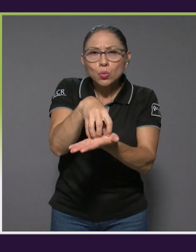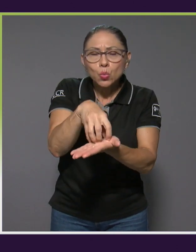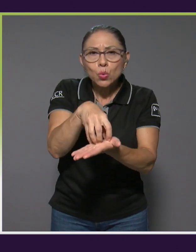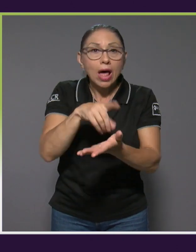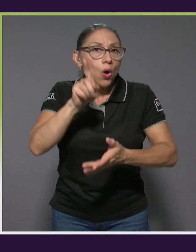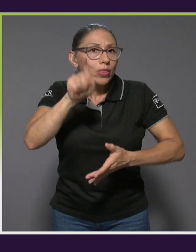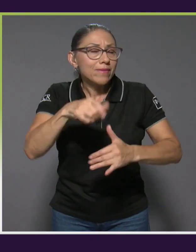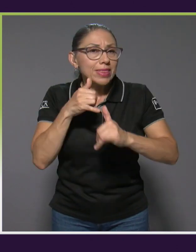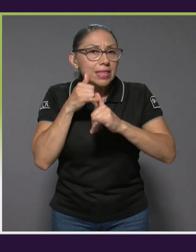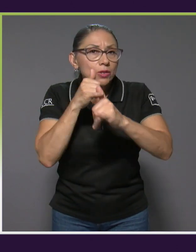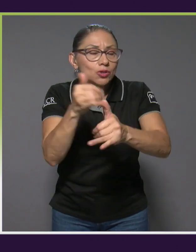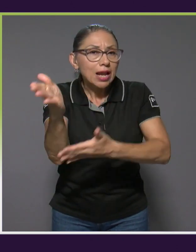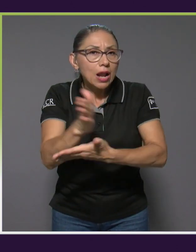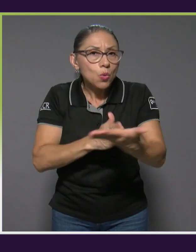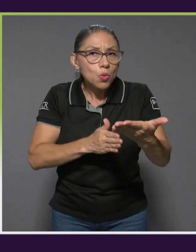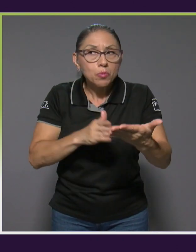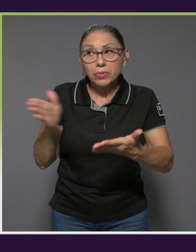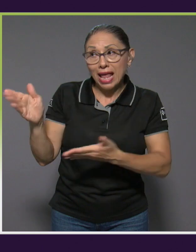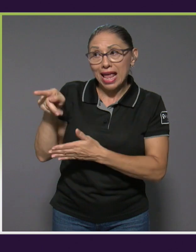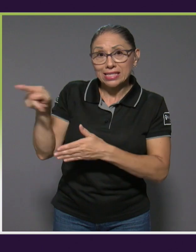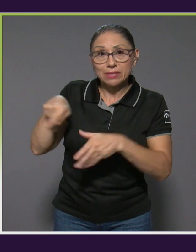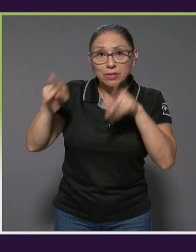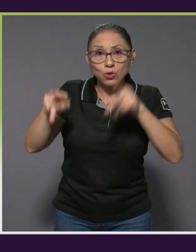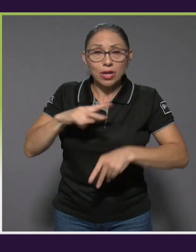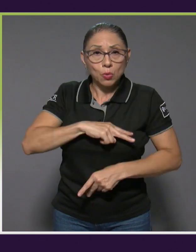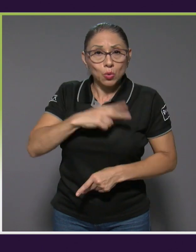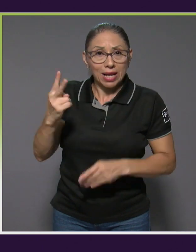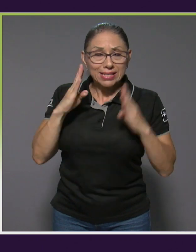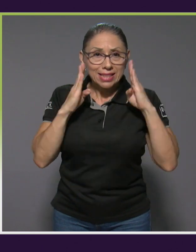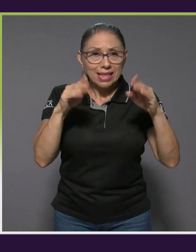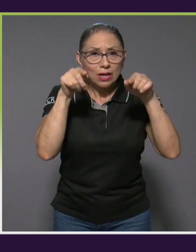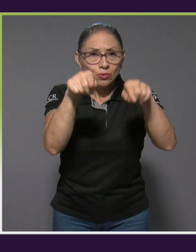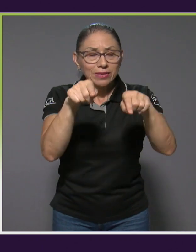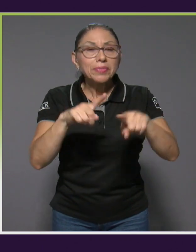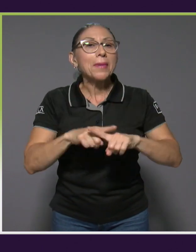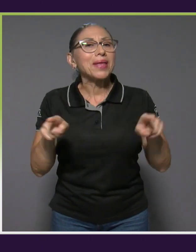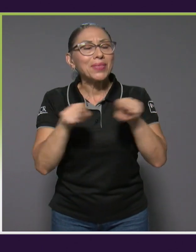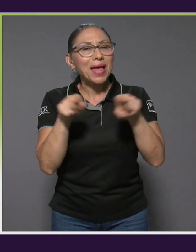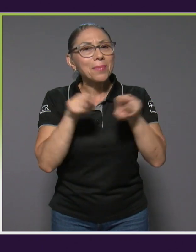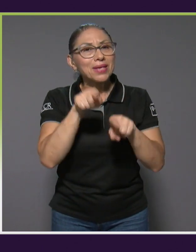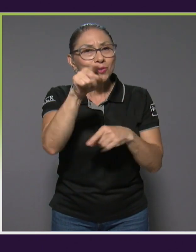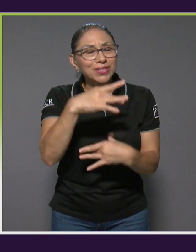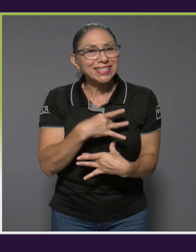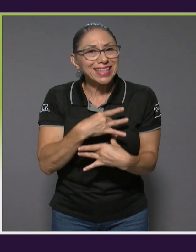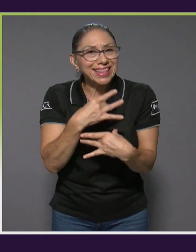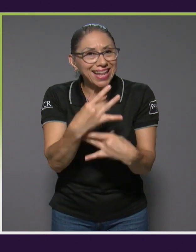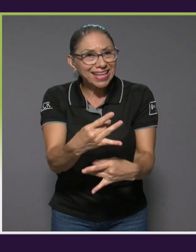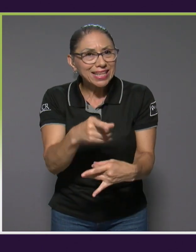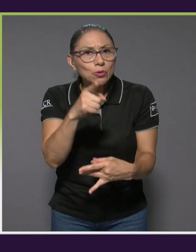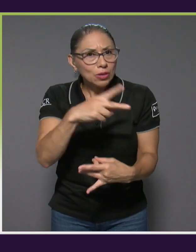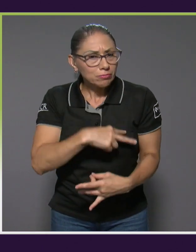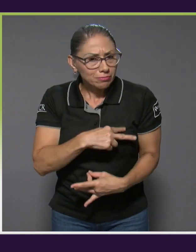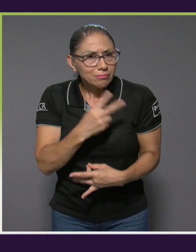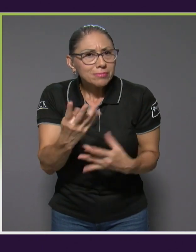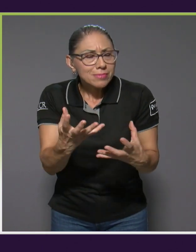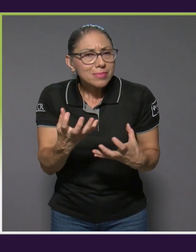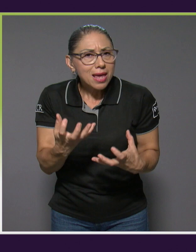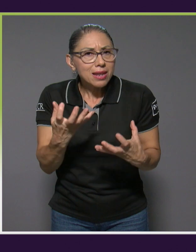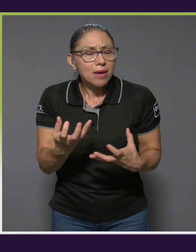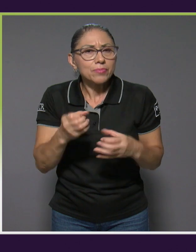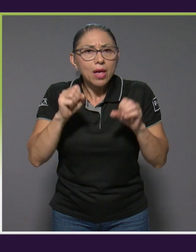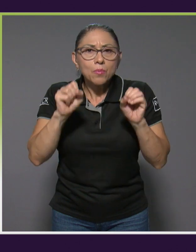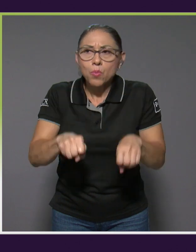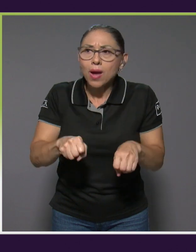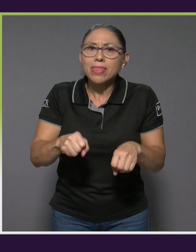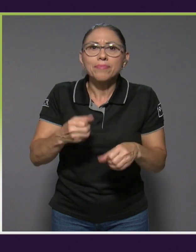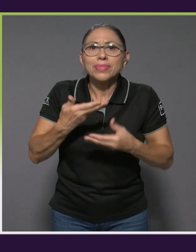para ser atendido por alguna de las personas voluntarias, pero también si usted se interesa en brindar este servicio a la comunidad y ser